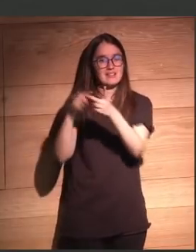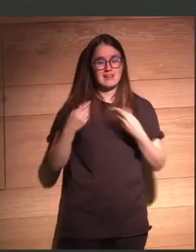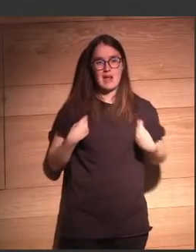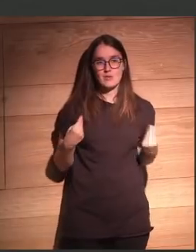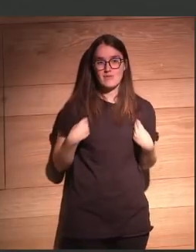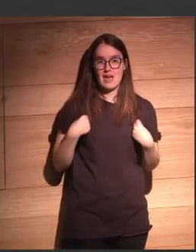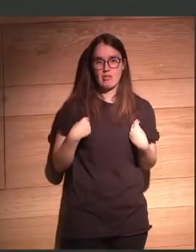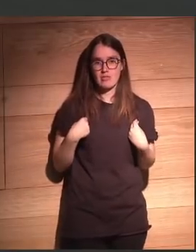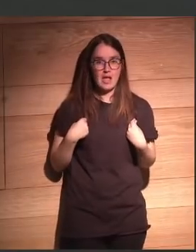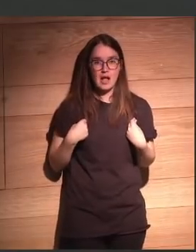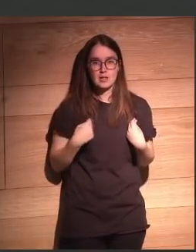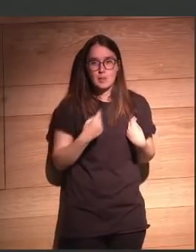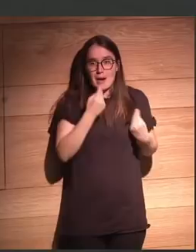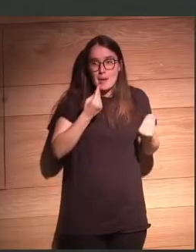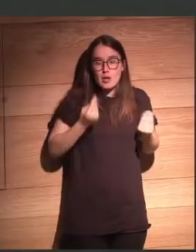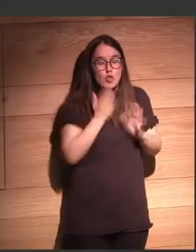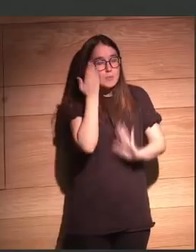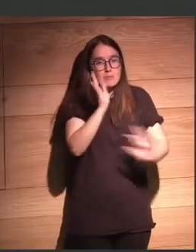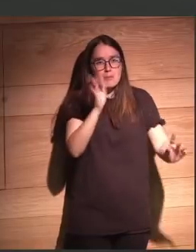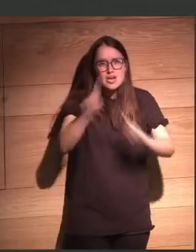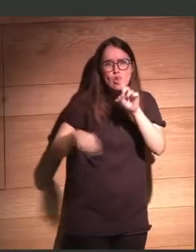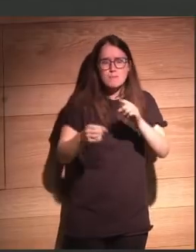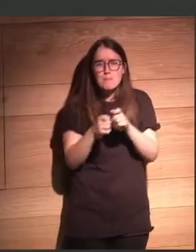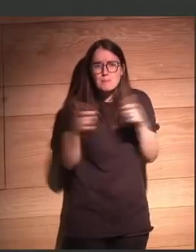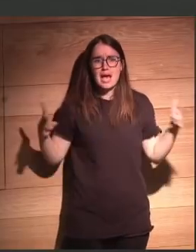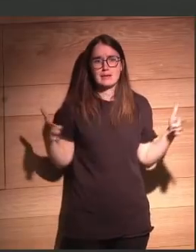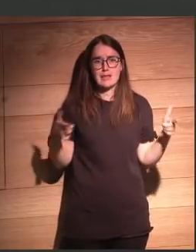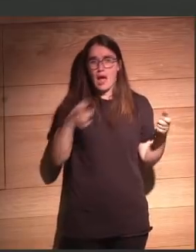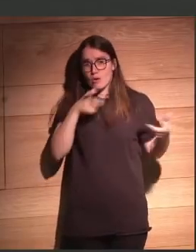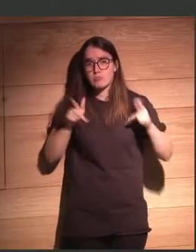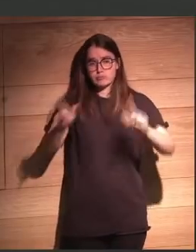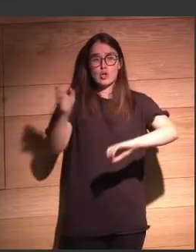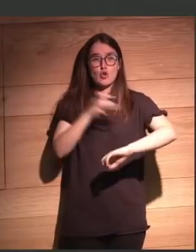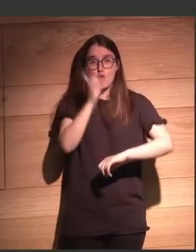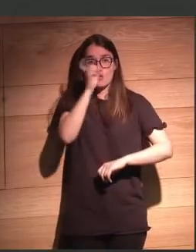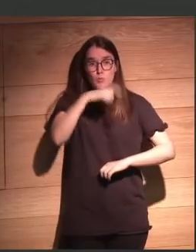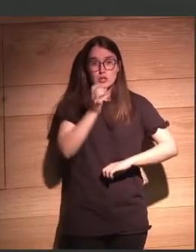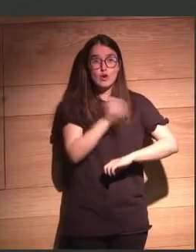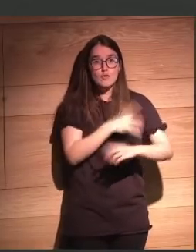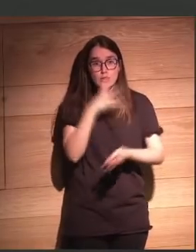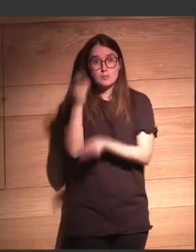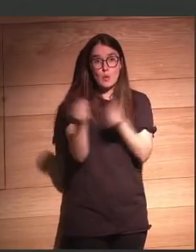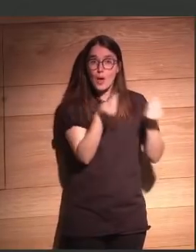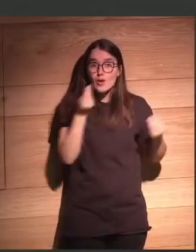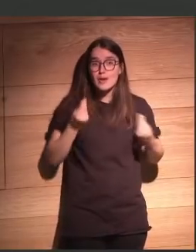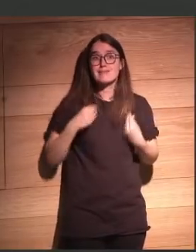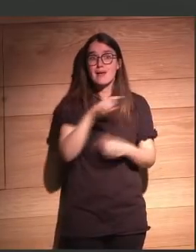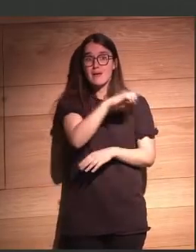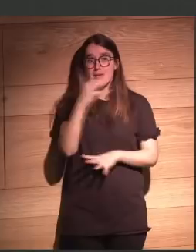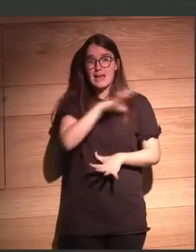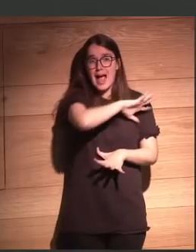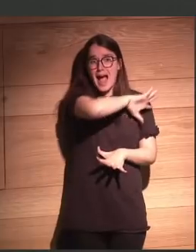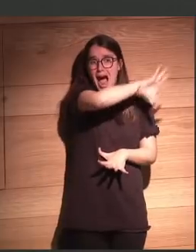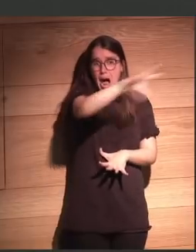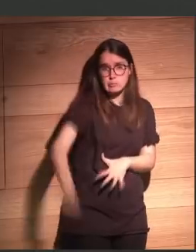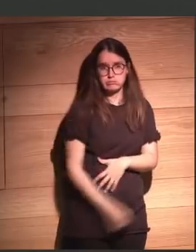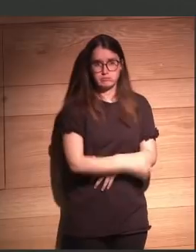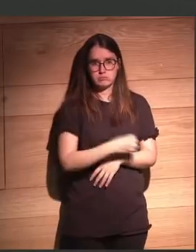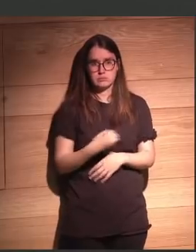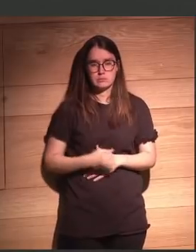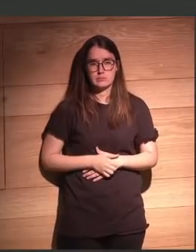va mucho más allá y estamos dejando que los fondos buitre, los fondos especuladores de vivienda, arrasen con el mercado